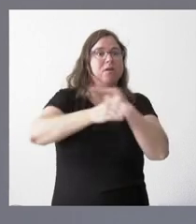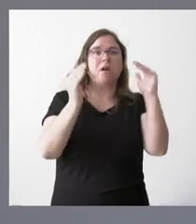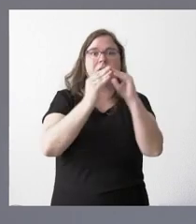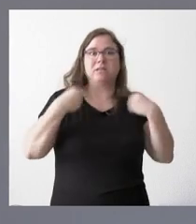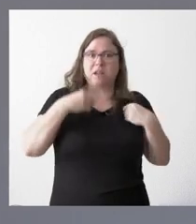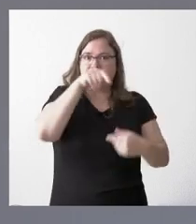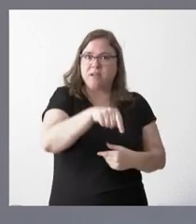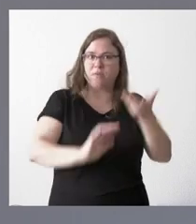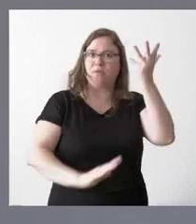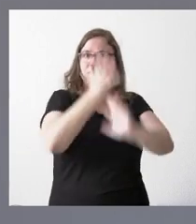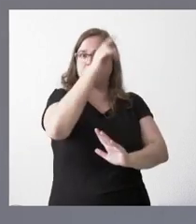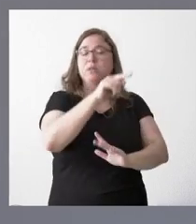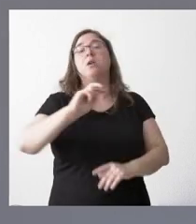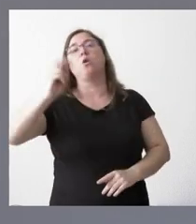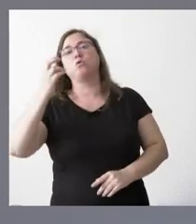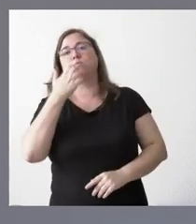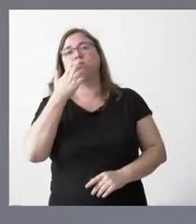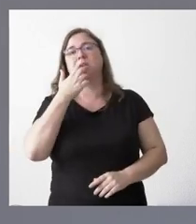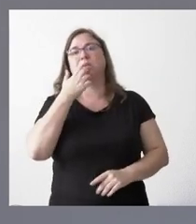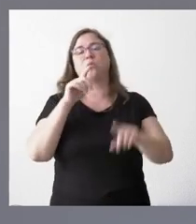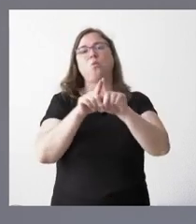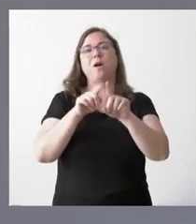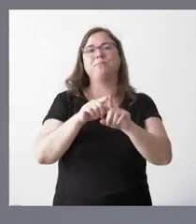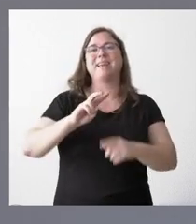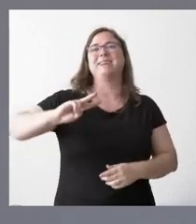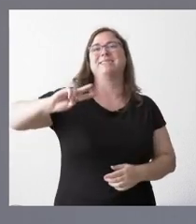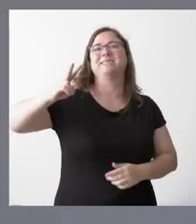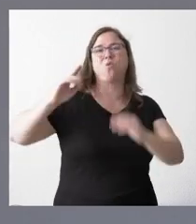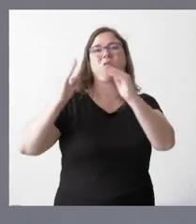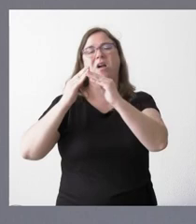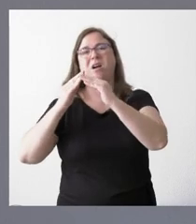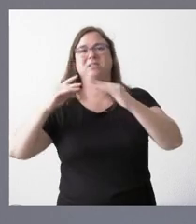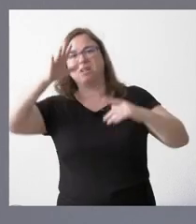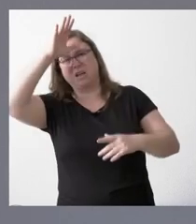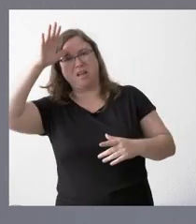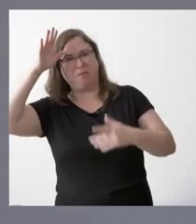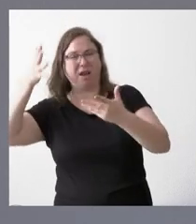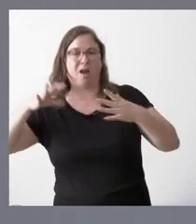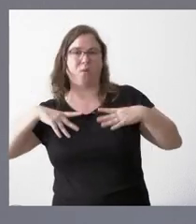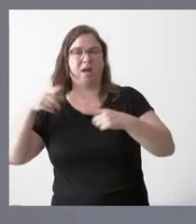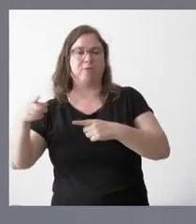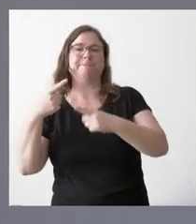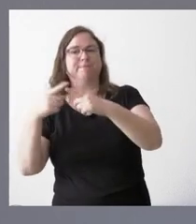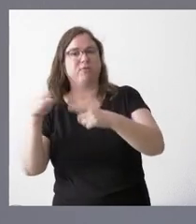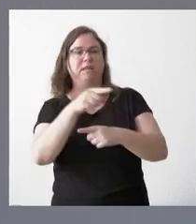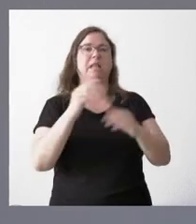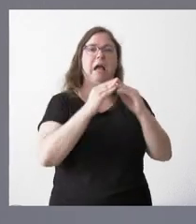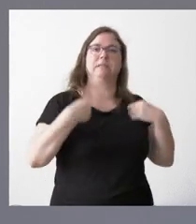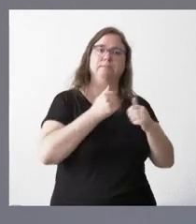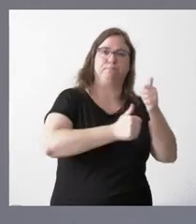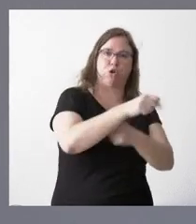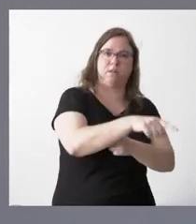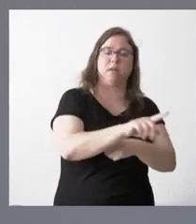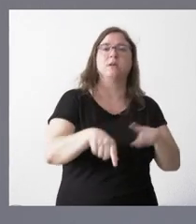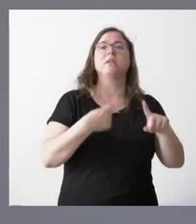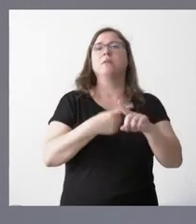habitual, frente a aquellos casos donde pudieran ser viviendas secundarias o de segunda residencia. Y un conjunto de